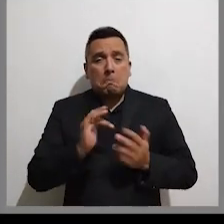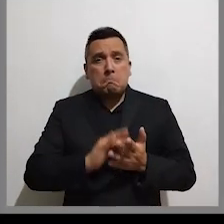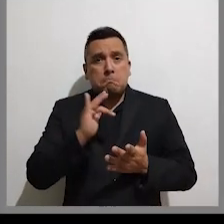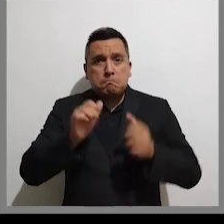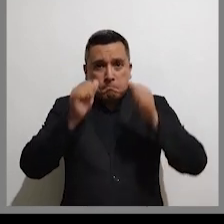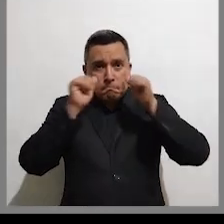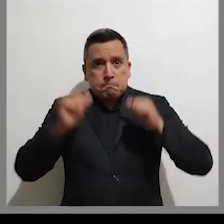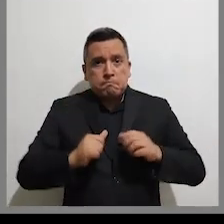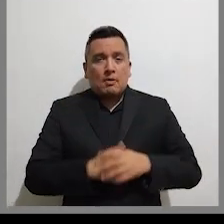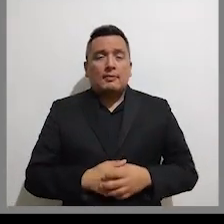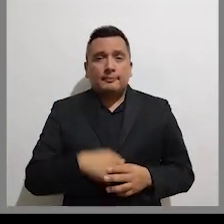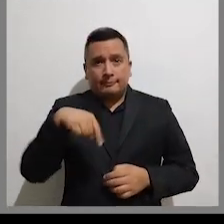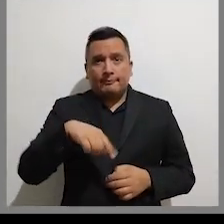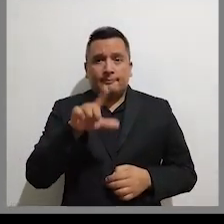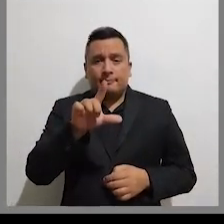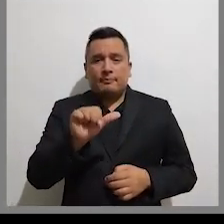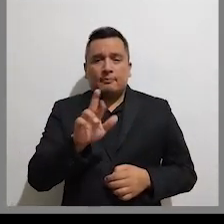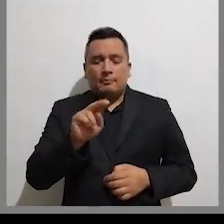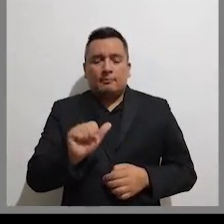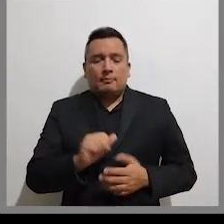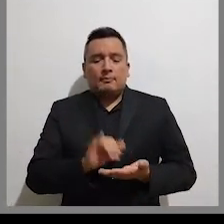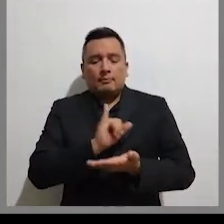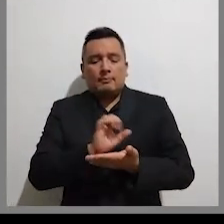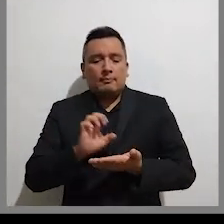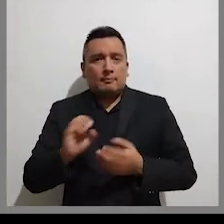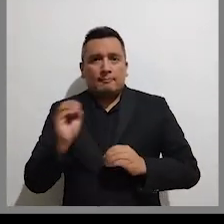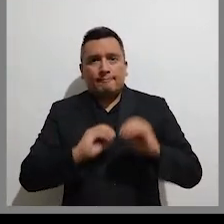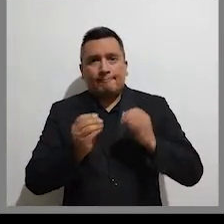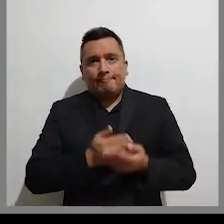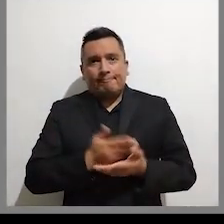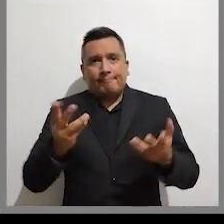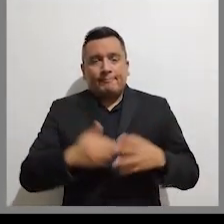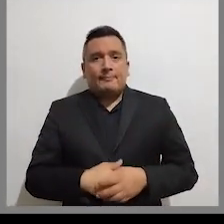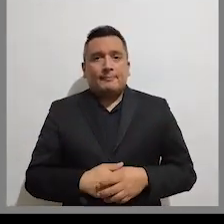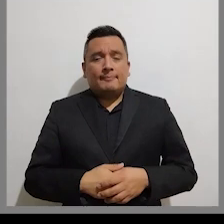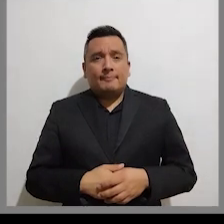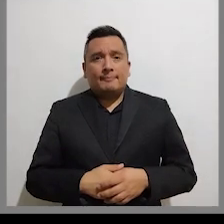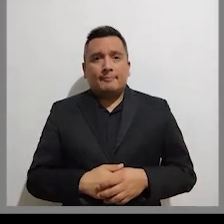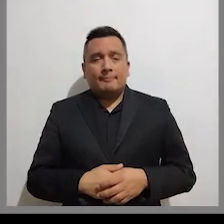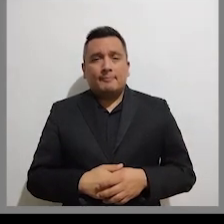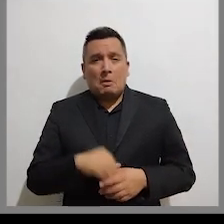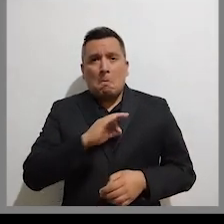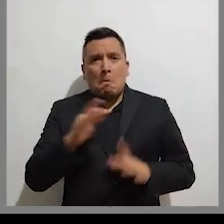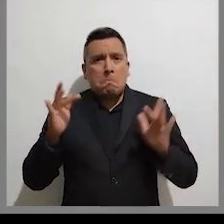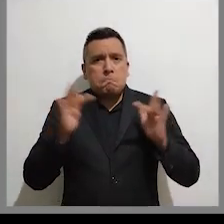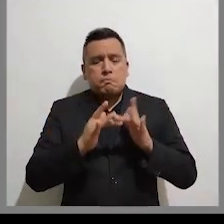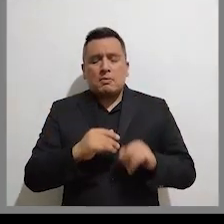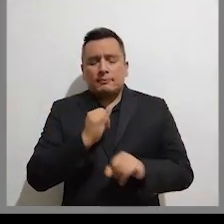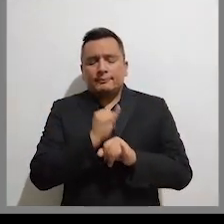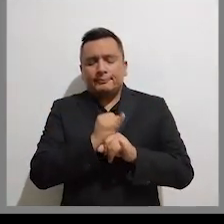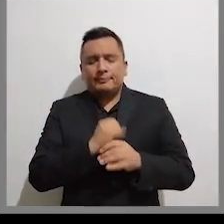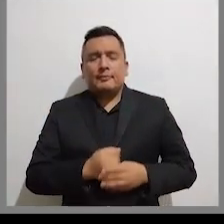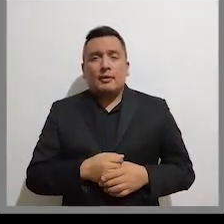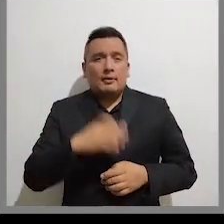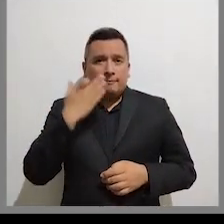todo. Muchísimas gracias por haber estado aquí con nosotros en su programa La Urna, esta producción del Instituto Electoral de Coahuila. Nos puede seguir también en